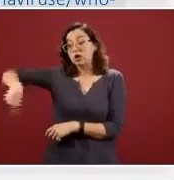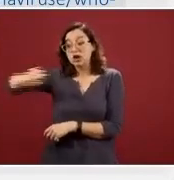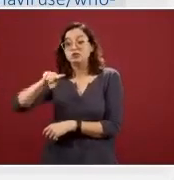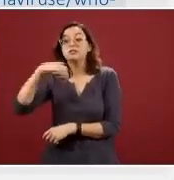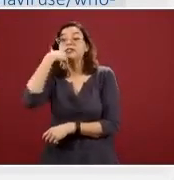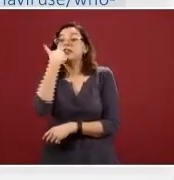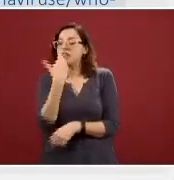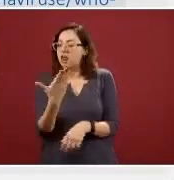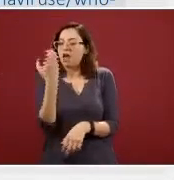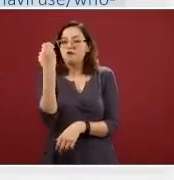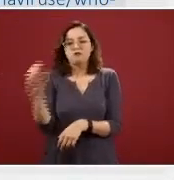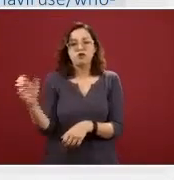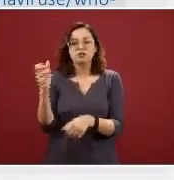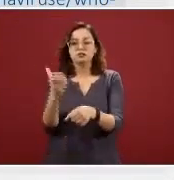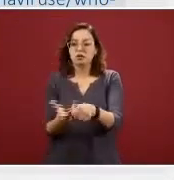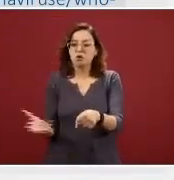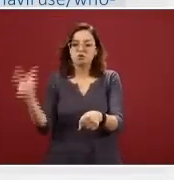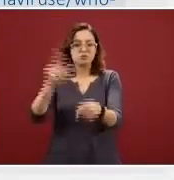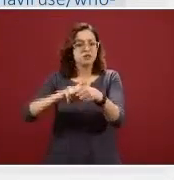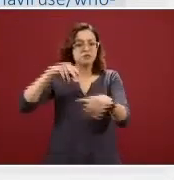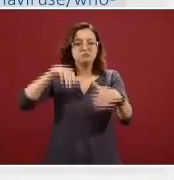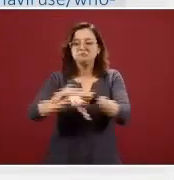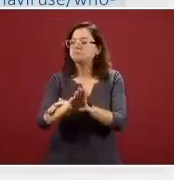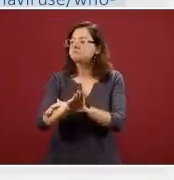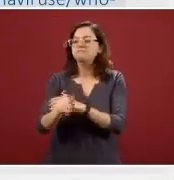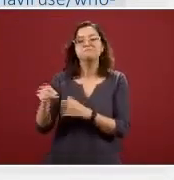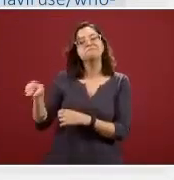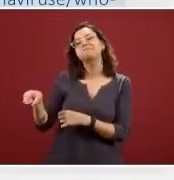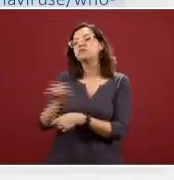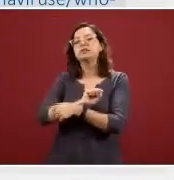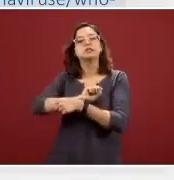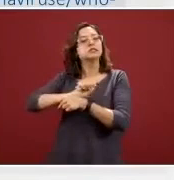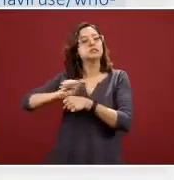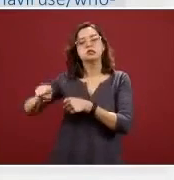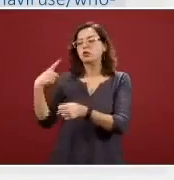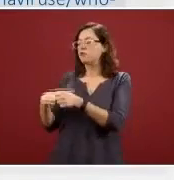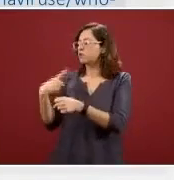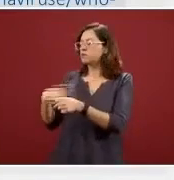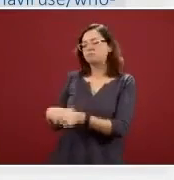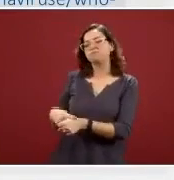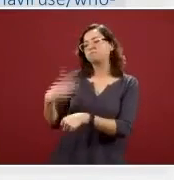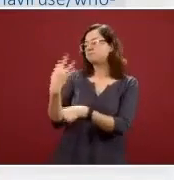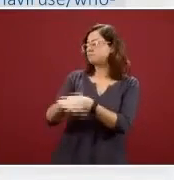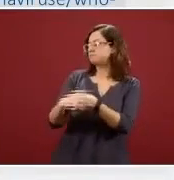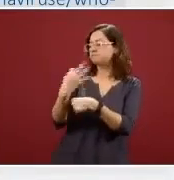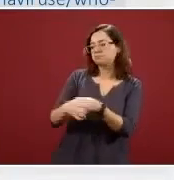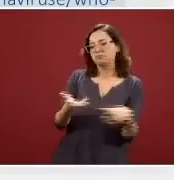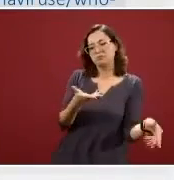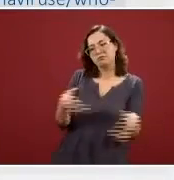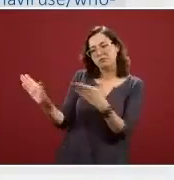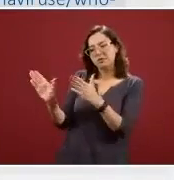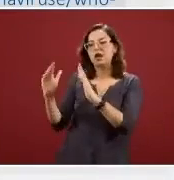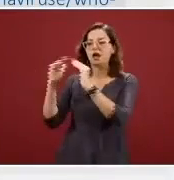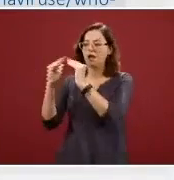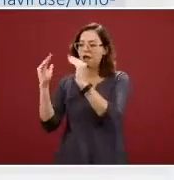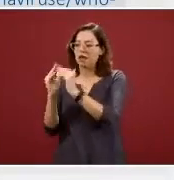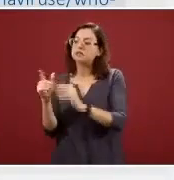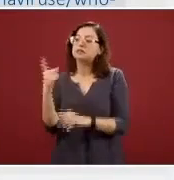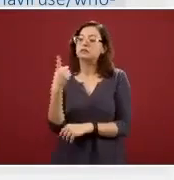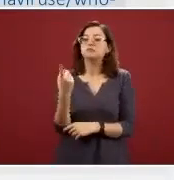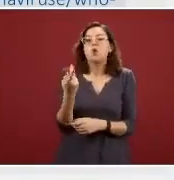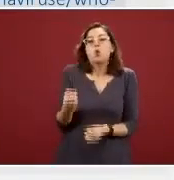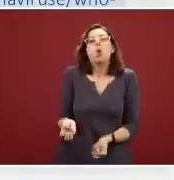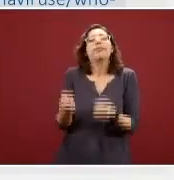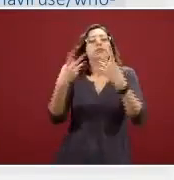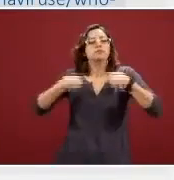atención tienen enfermedad leve y por lo tanto pueden seguir su tratamiento de manera ambulatoria, aproximadamente 140,000 de los